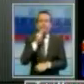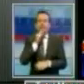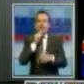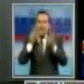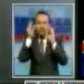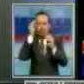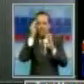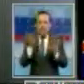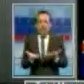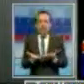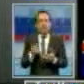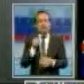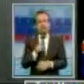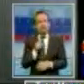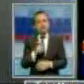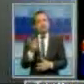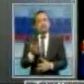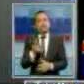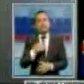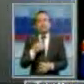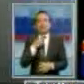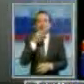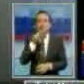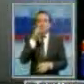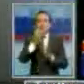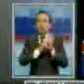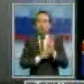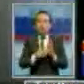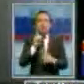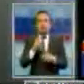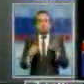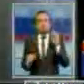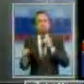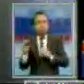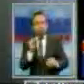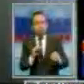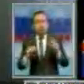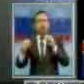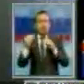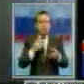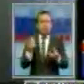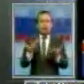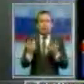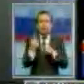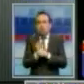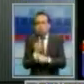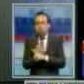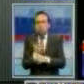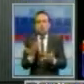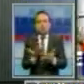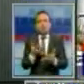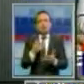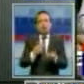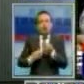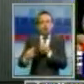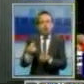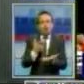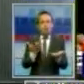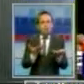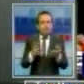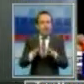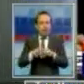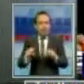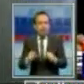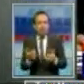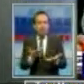cuece de otra forma, no se cuece anunciando los proyectos, sino que se conversa, se negocia. No sé cómo se conversa, se negocia, justamente.